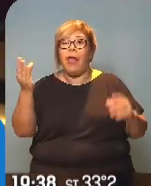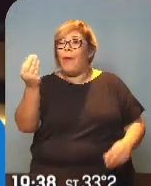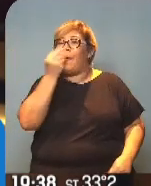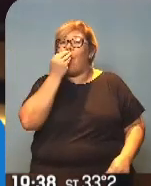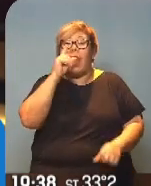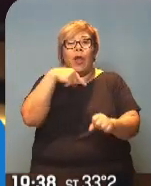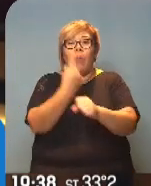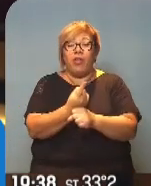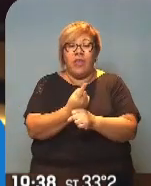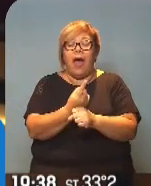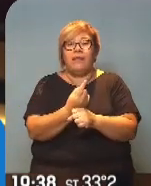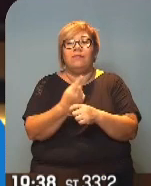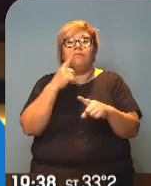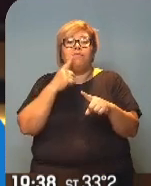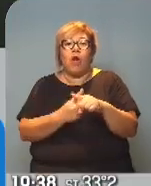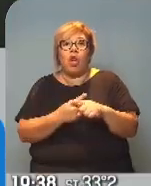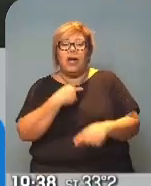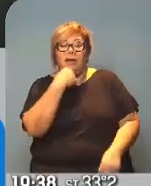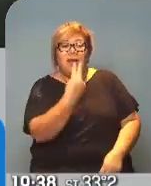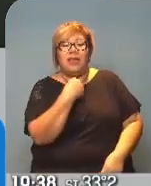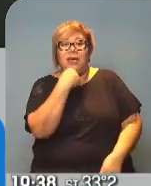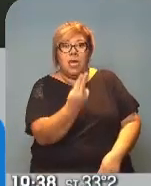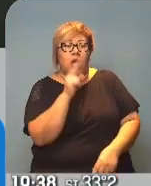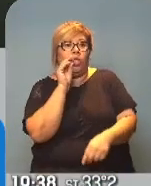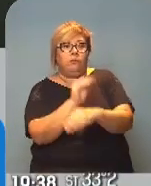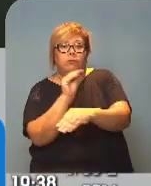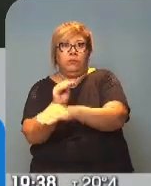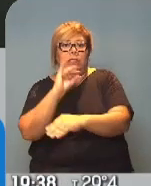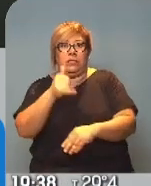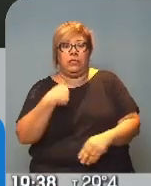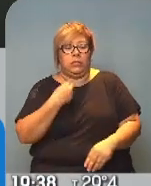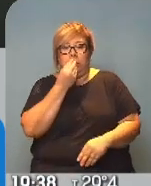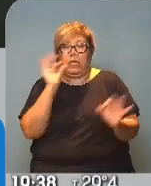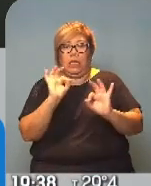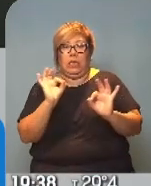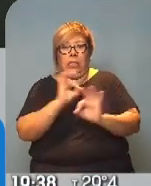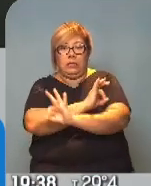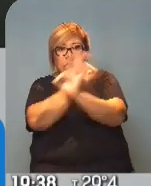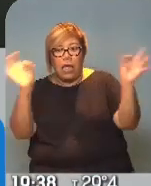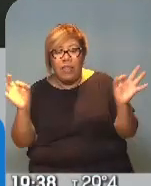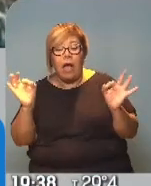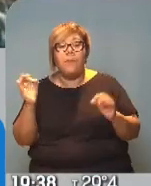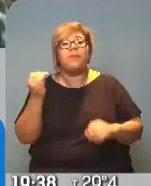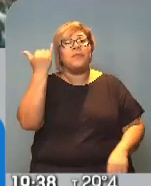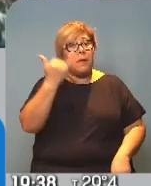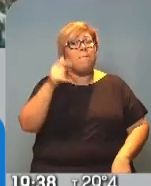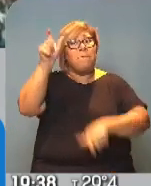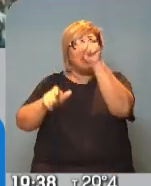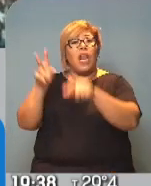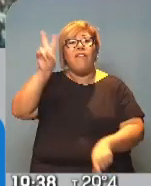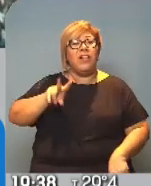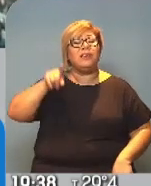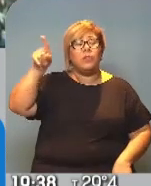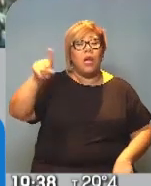ellos no pasaran hambre. Todos los venezolanos han perdido en promedio 15 kilos, algunos mucho más, porque no hay